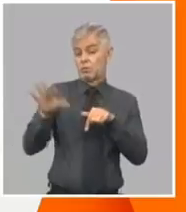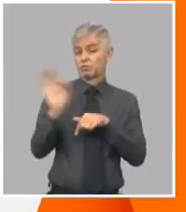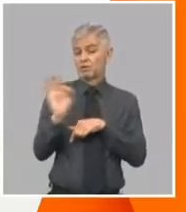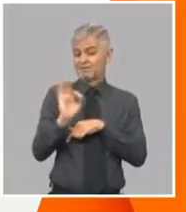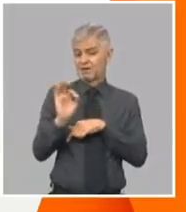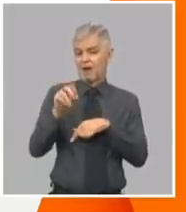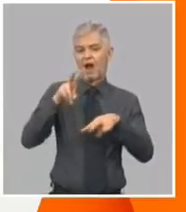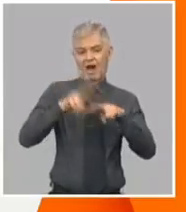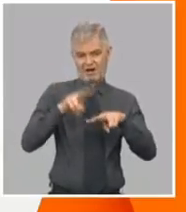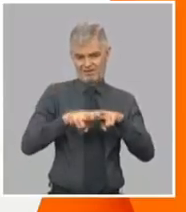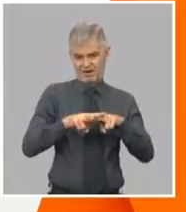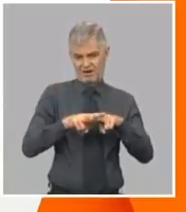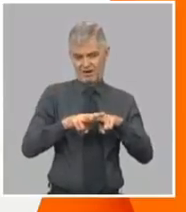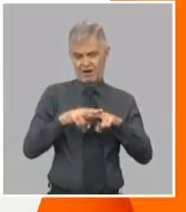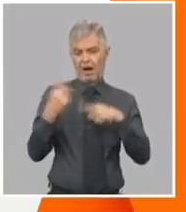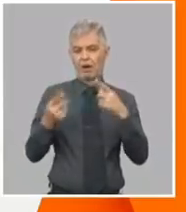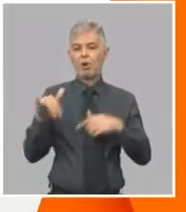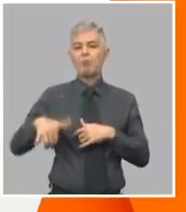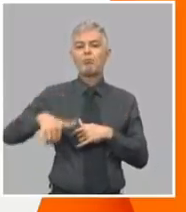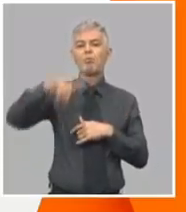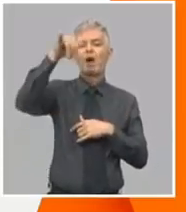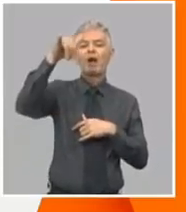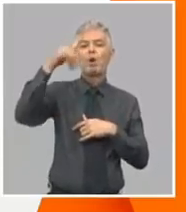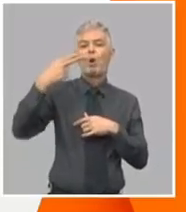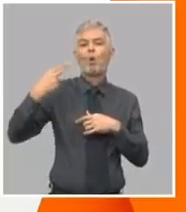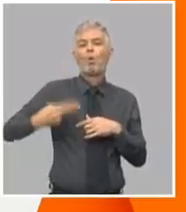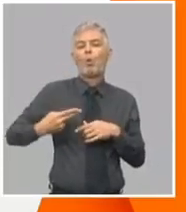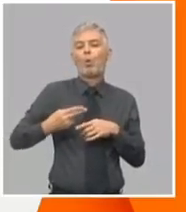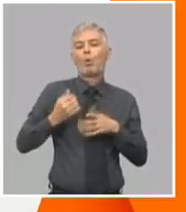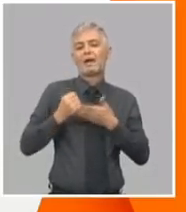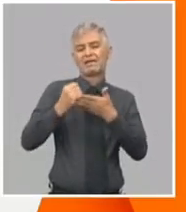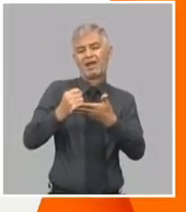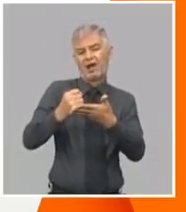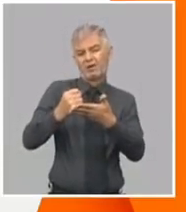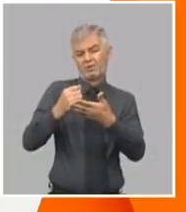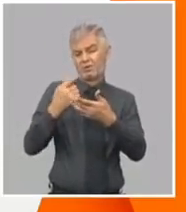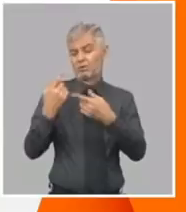vuelos humanitarios y de carga por el momento. Y el aeropuerto de Cayo Coco, que